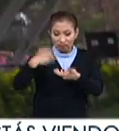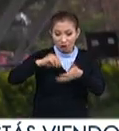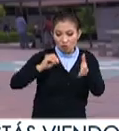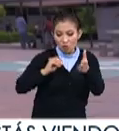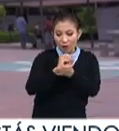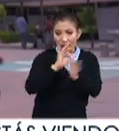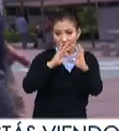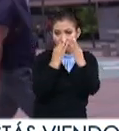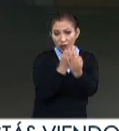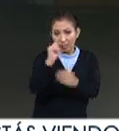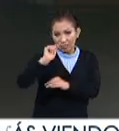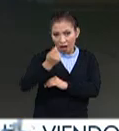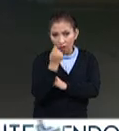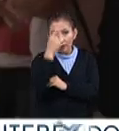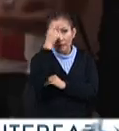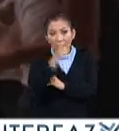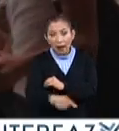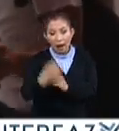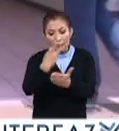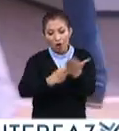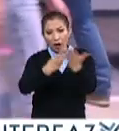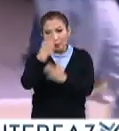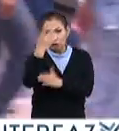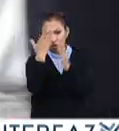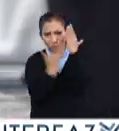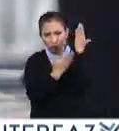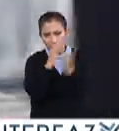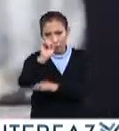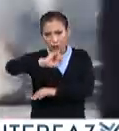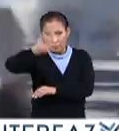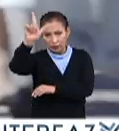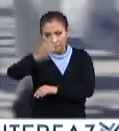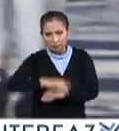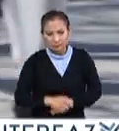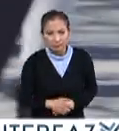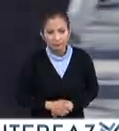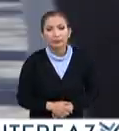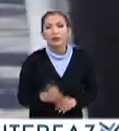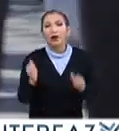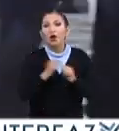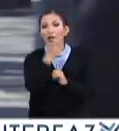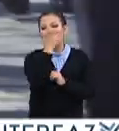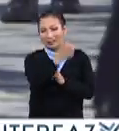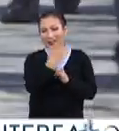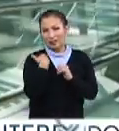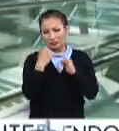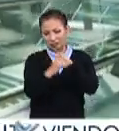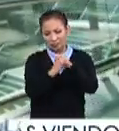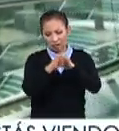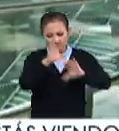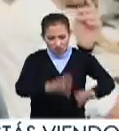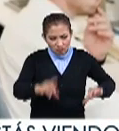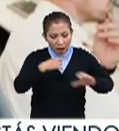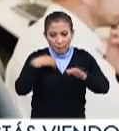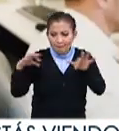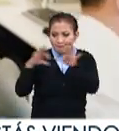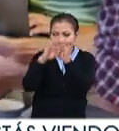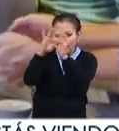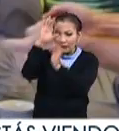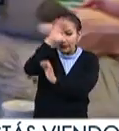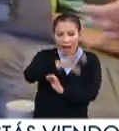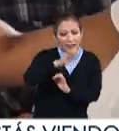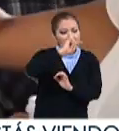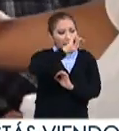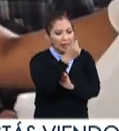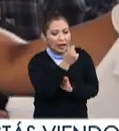estas nuevas herramientas tecnológicas a los planes de estudio de carreras profesionales. A través de estas plataformas han logrado unir a la ciencia,